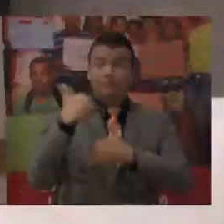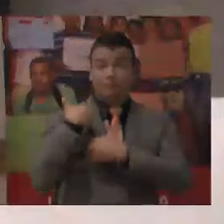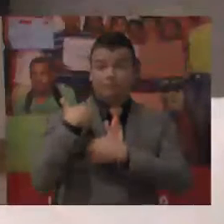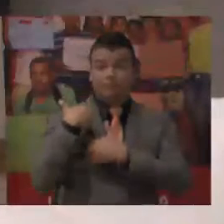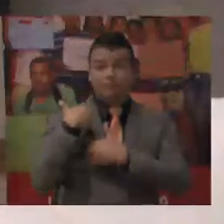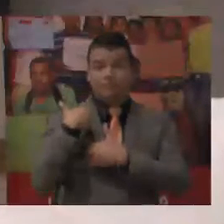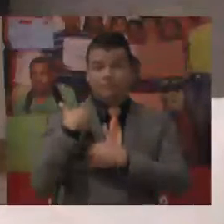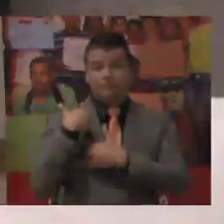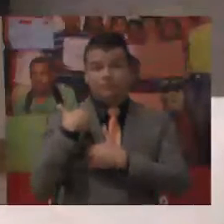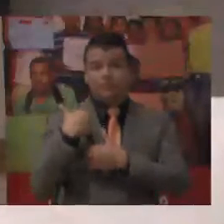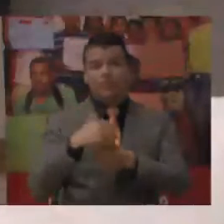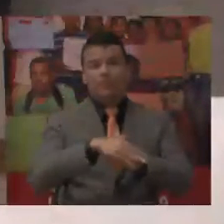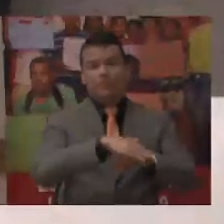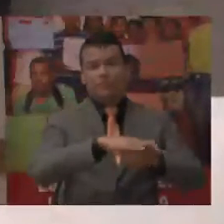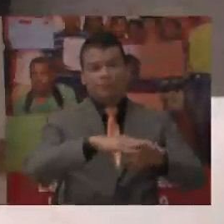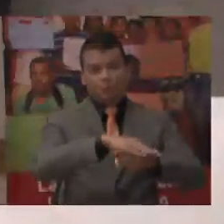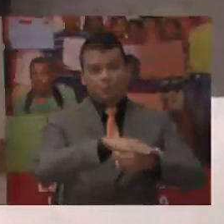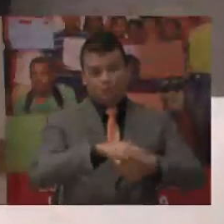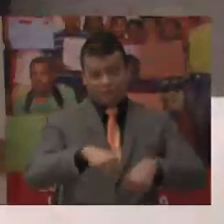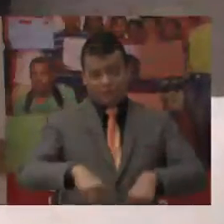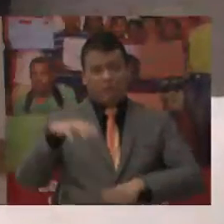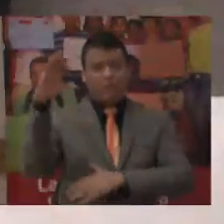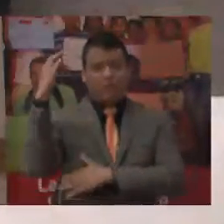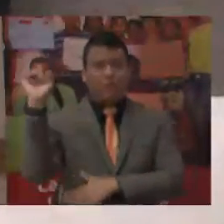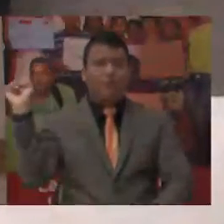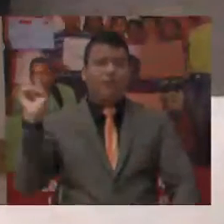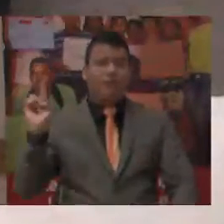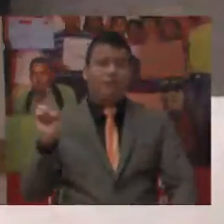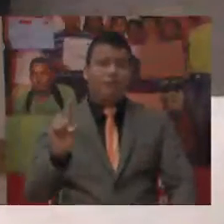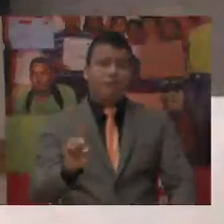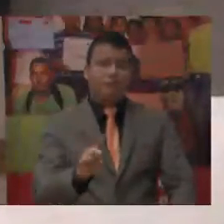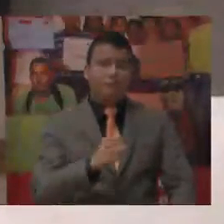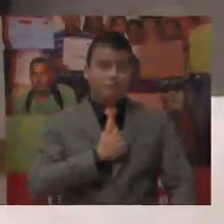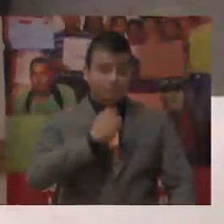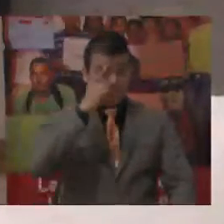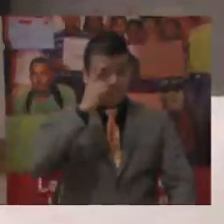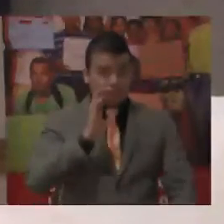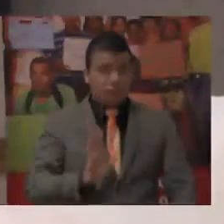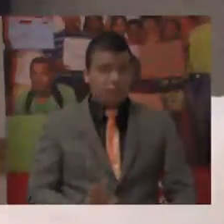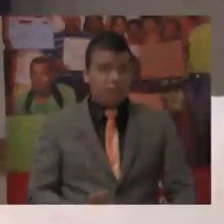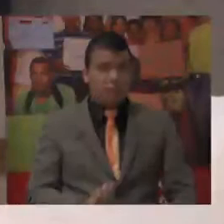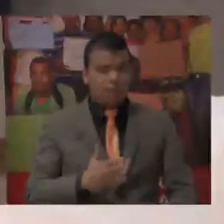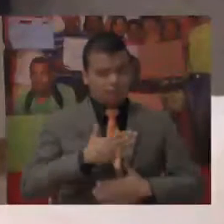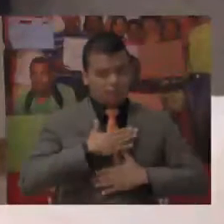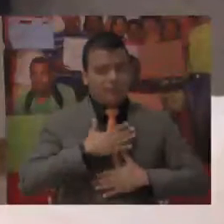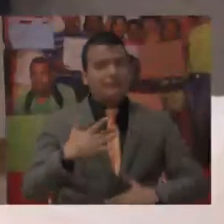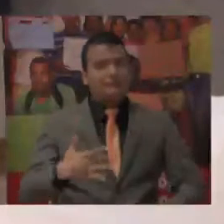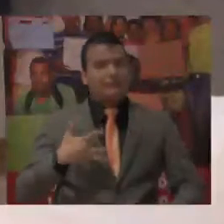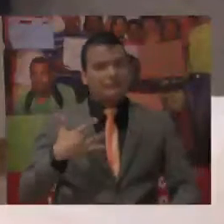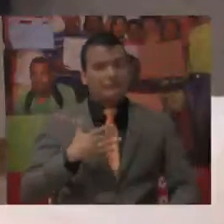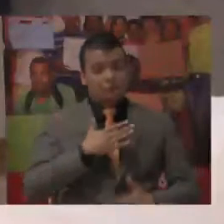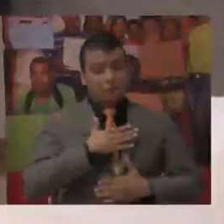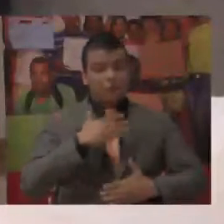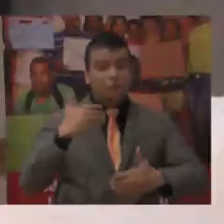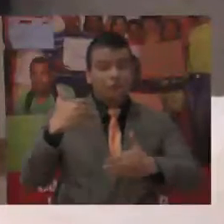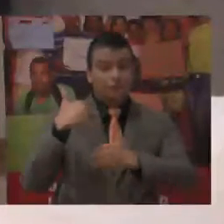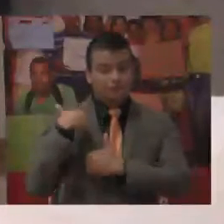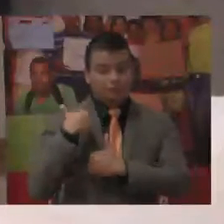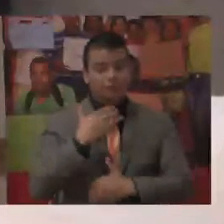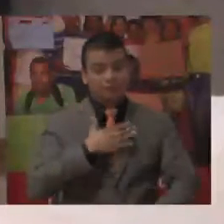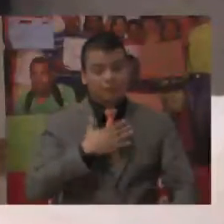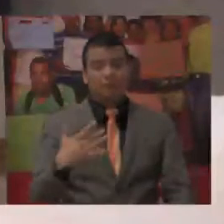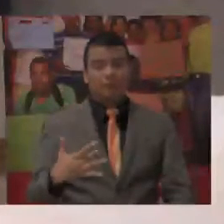manera de la situación que hemos vivido en Colombia. Yo creo que yo me siento responsable y me siento en la